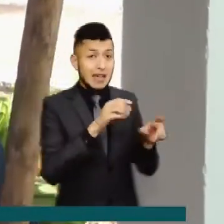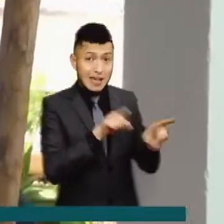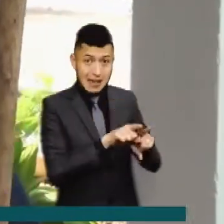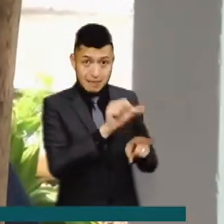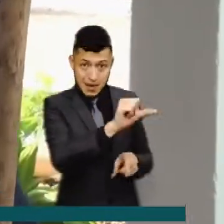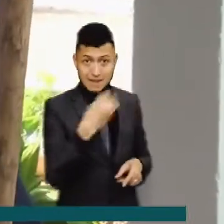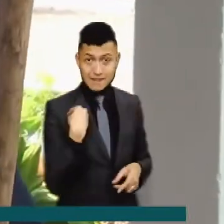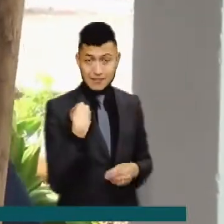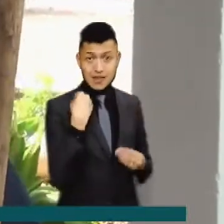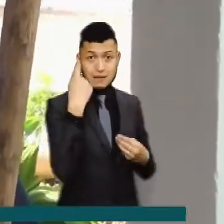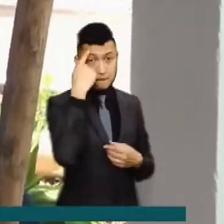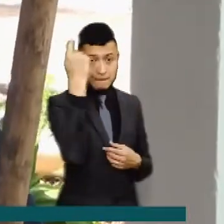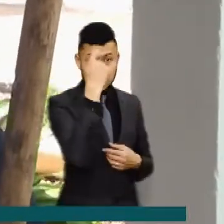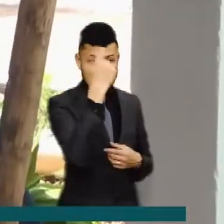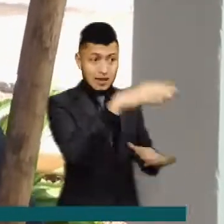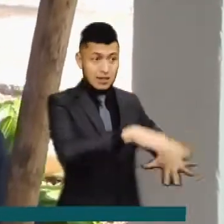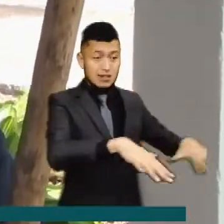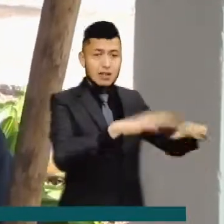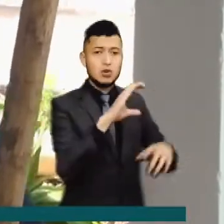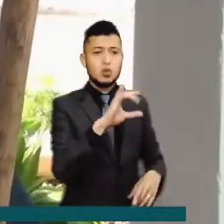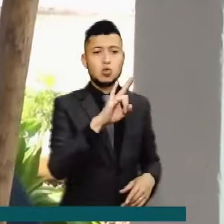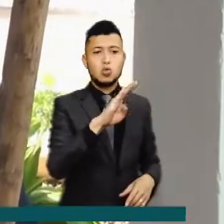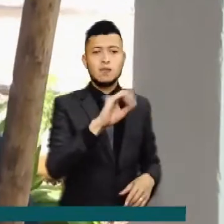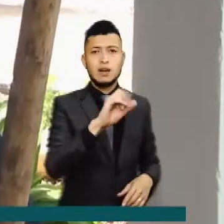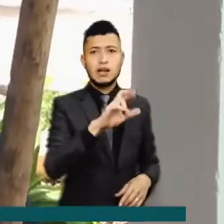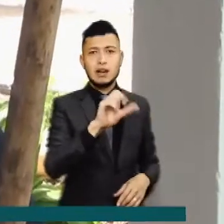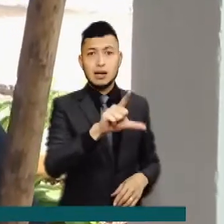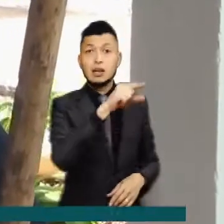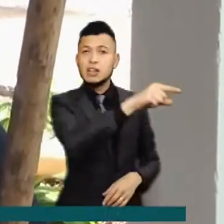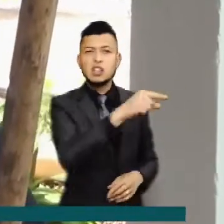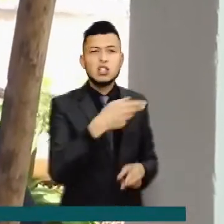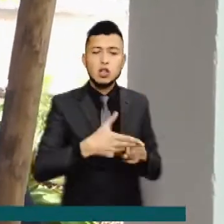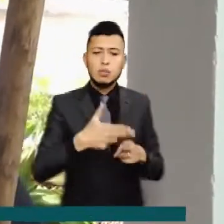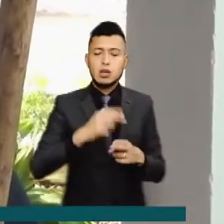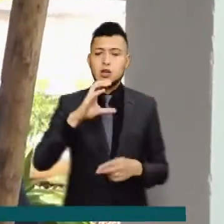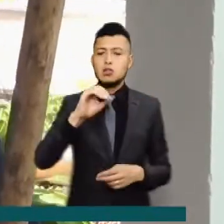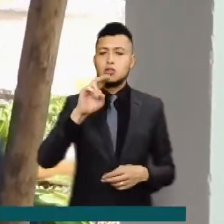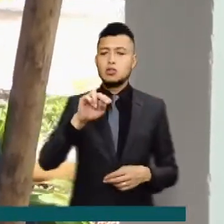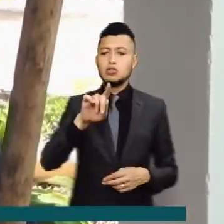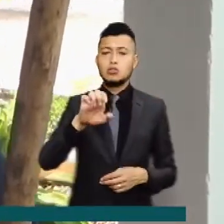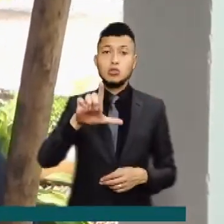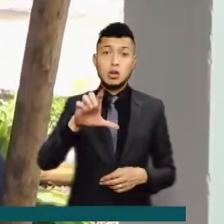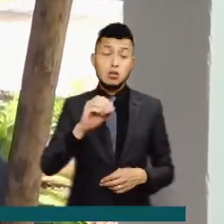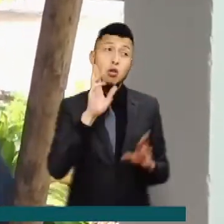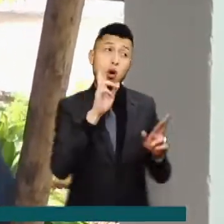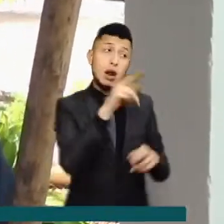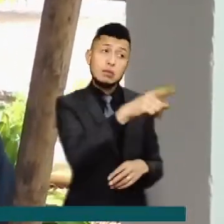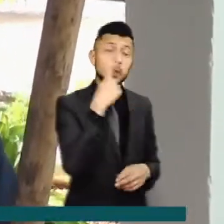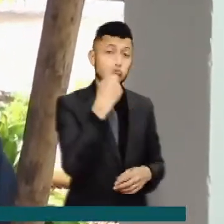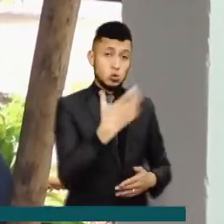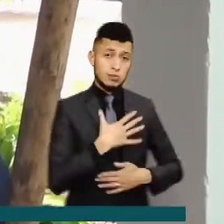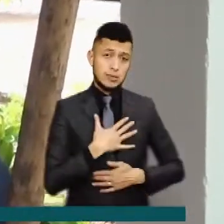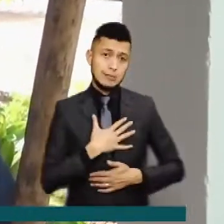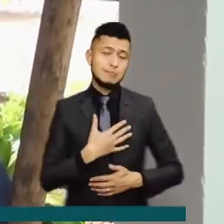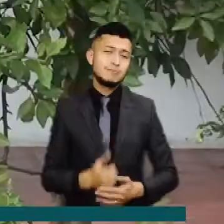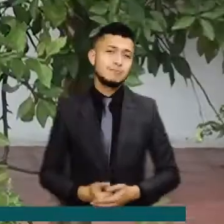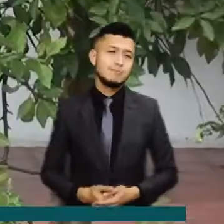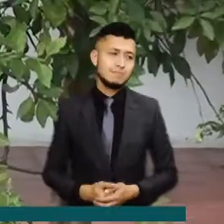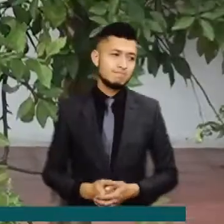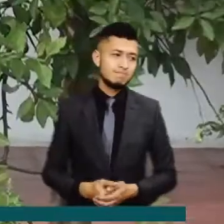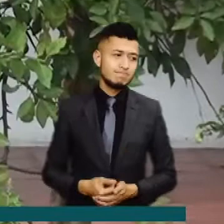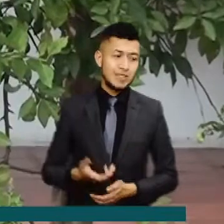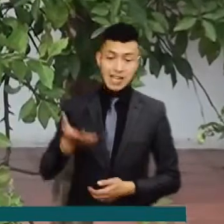en Cubarral del Meta, se llama Consuelo. Yo estoy deseando que ella me busque.